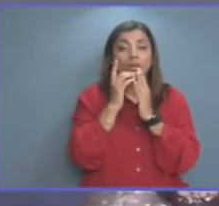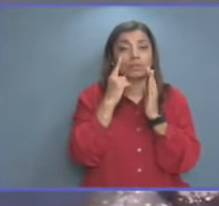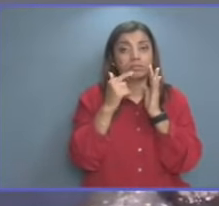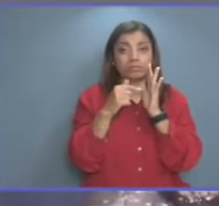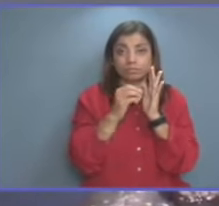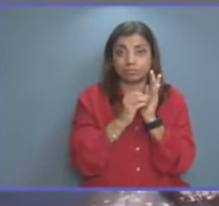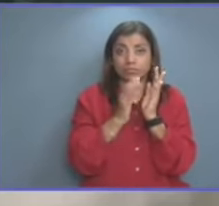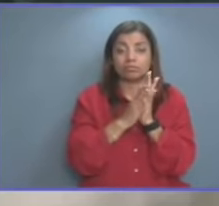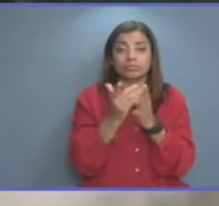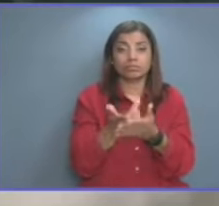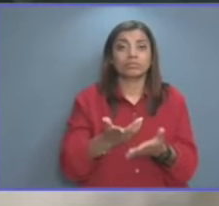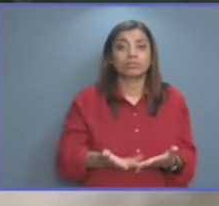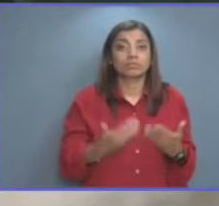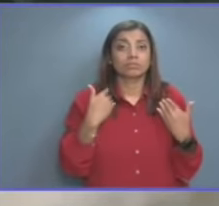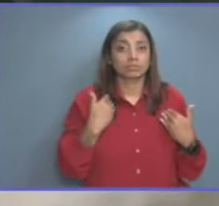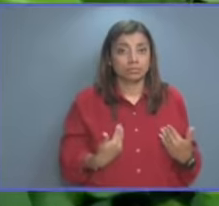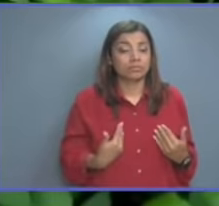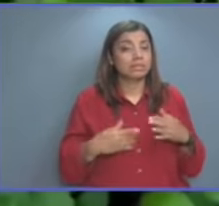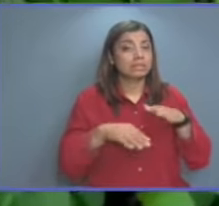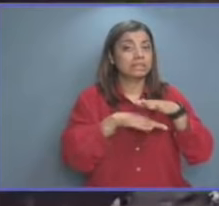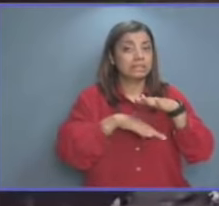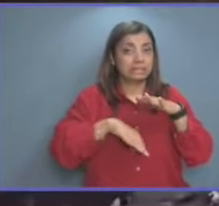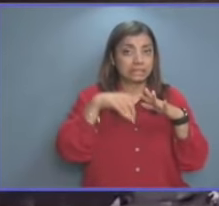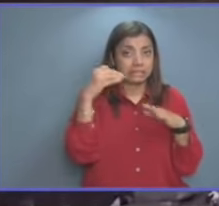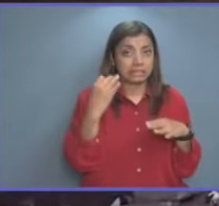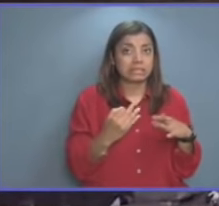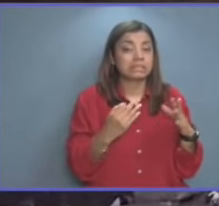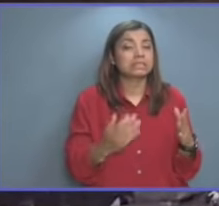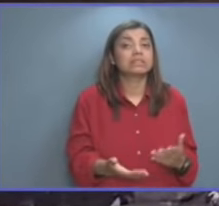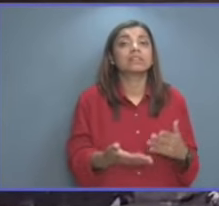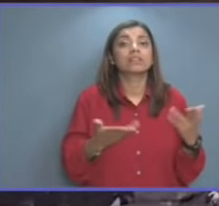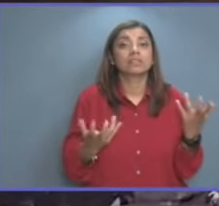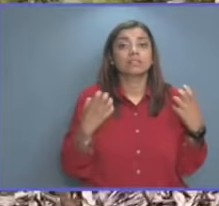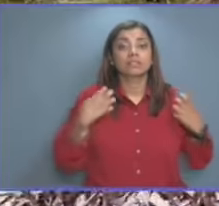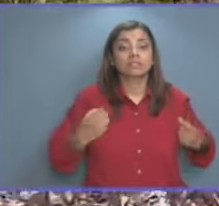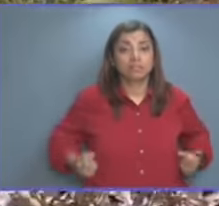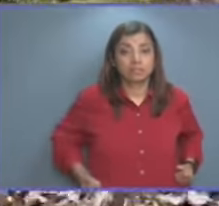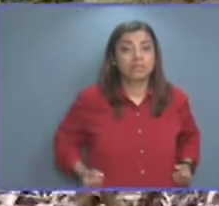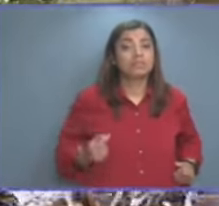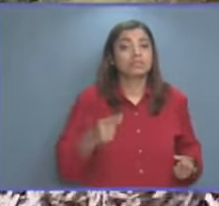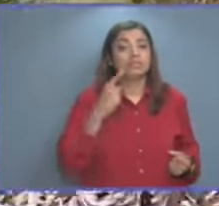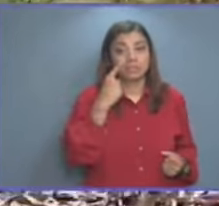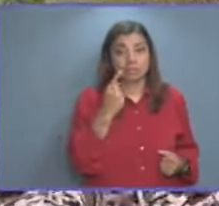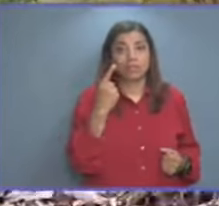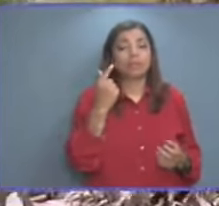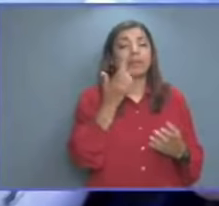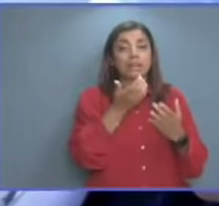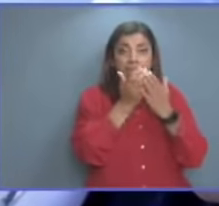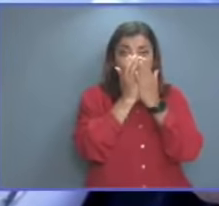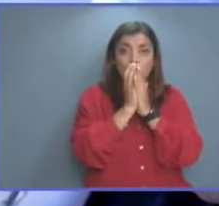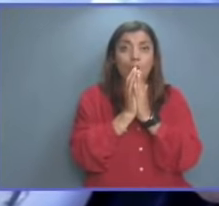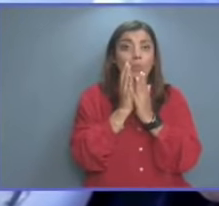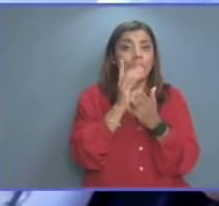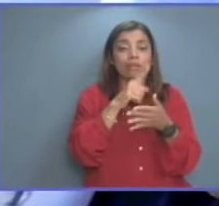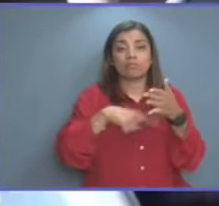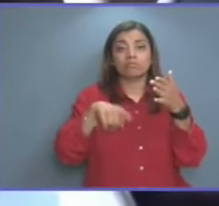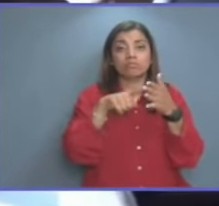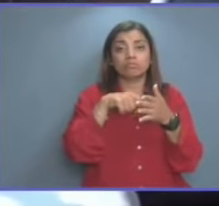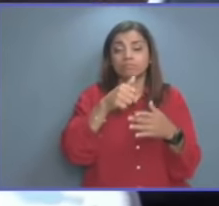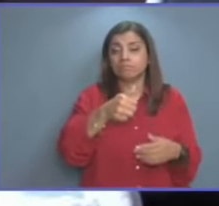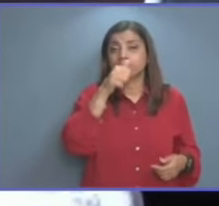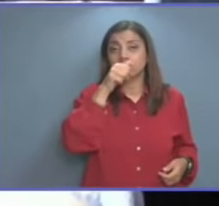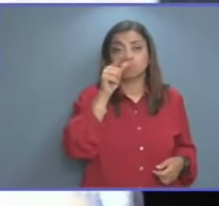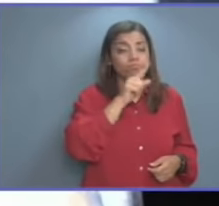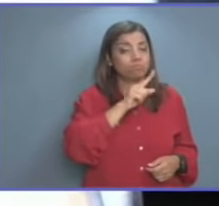agua es un derecho humano fundamental para todos y que el estado velará para que este recurso no se privatice